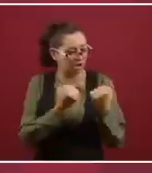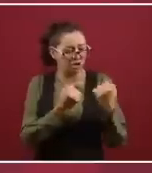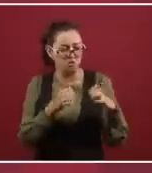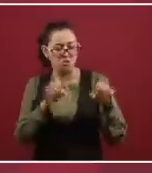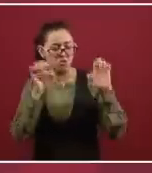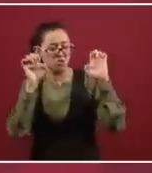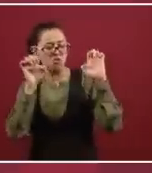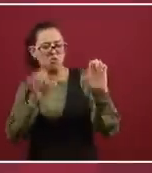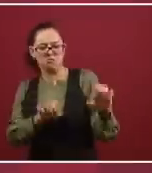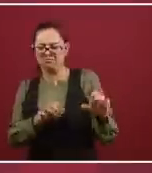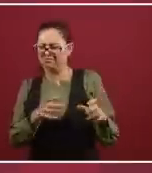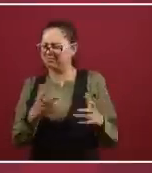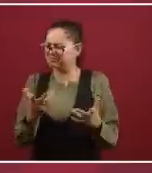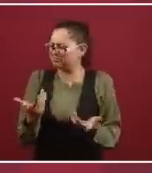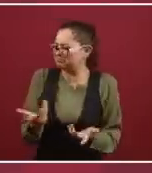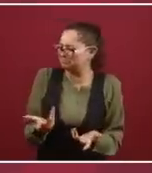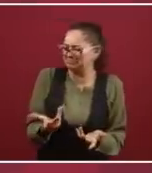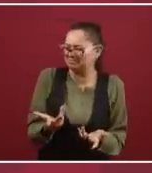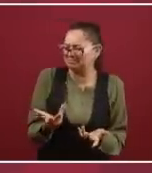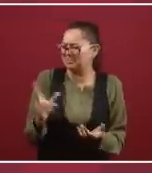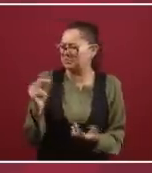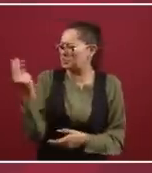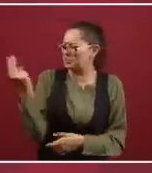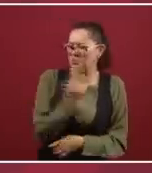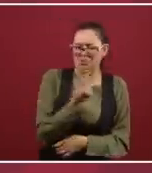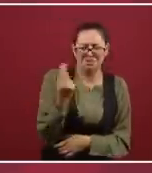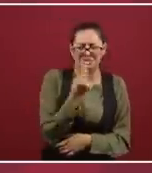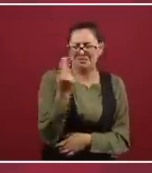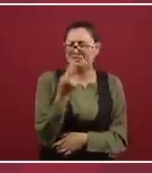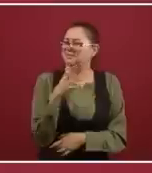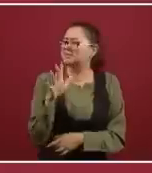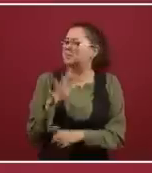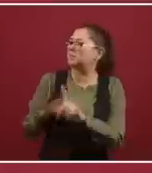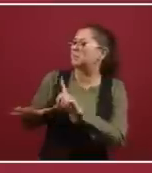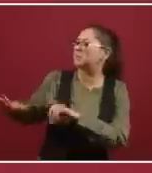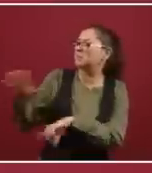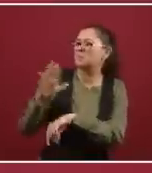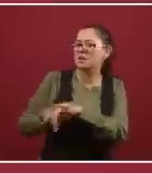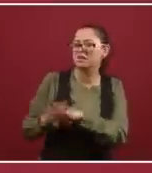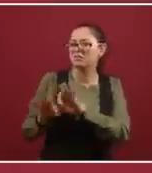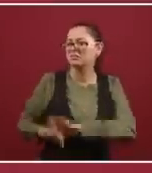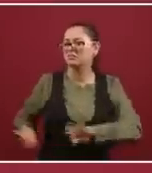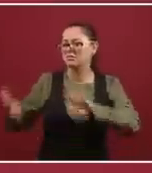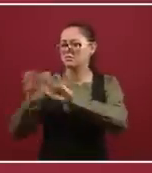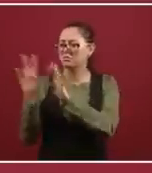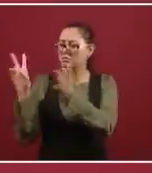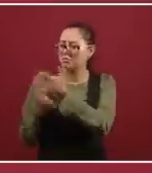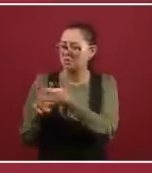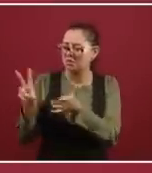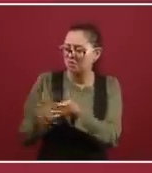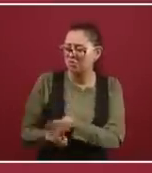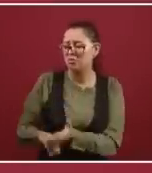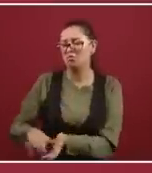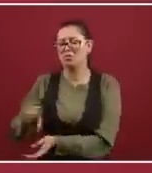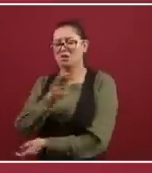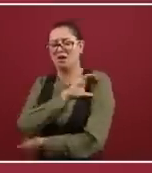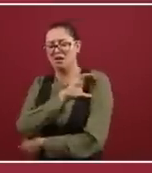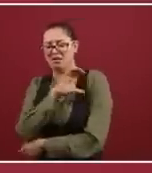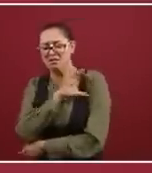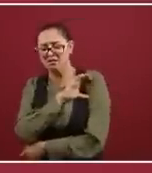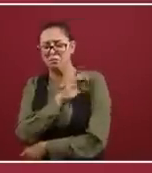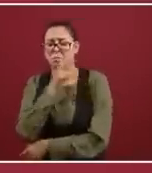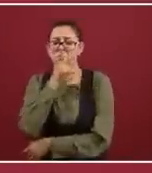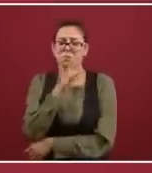lujo? Tienes otras cosas más importantes, tienes el afecto de tus